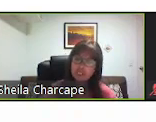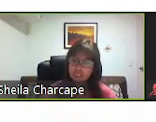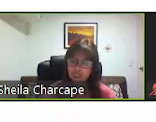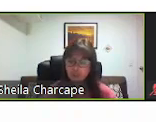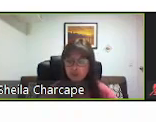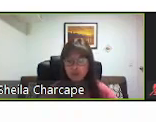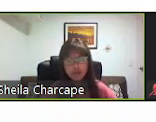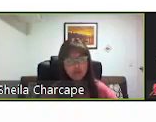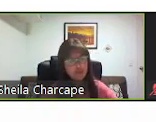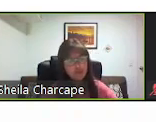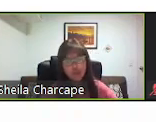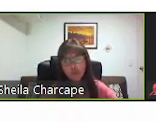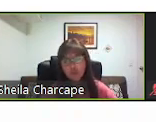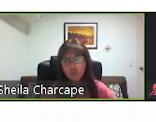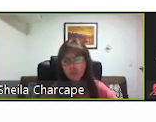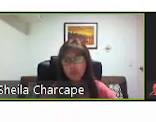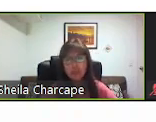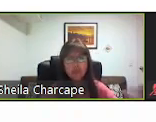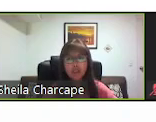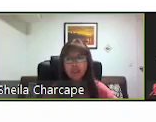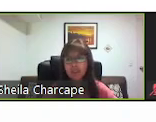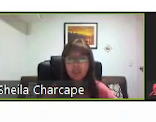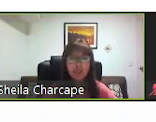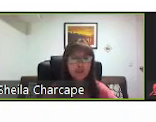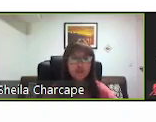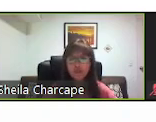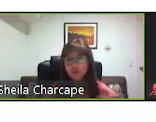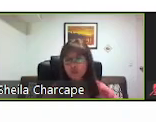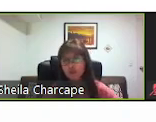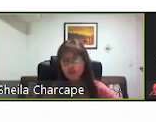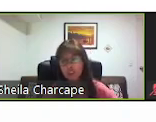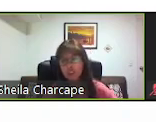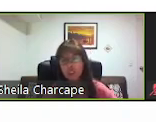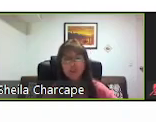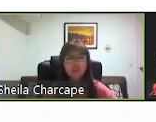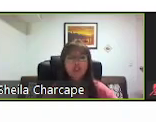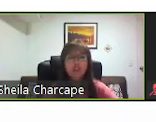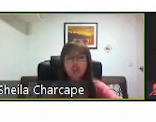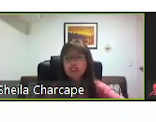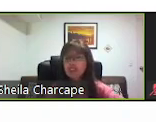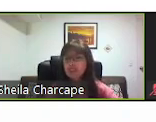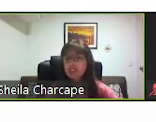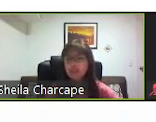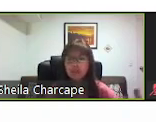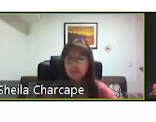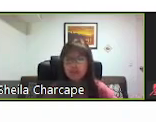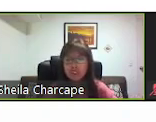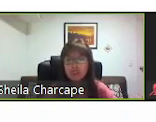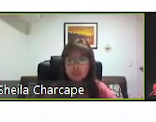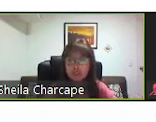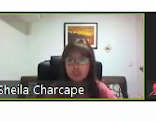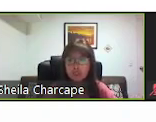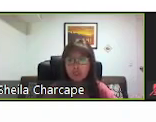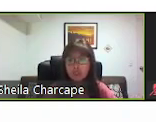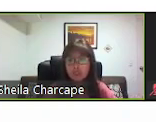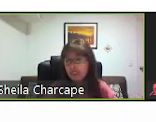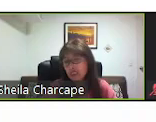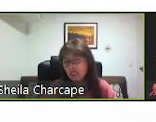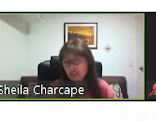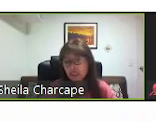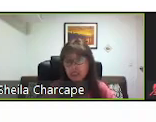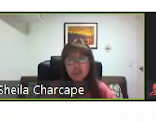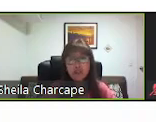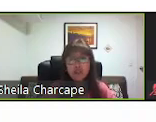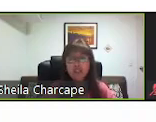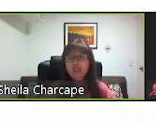más tranquilos, algunos de repente más callejeros, otros menos callejeros, etcétera. Pero finalmente el